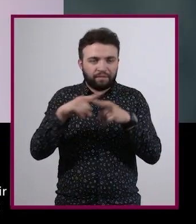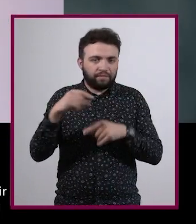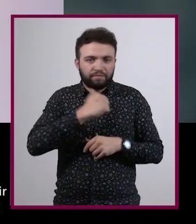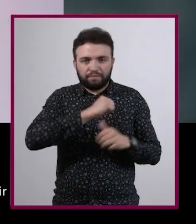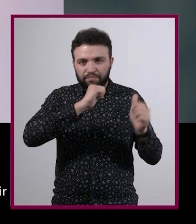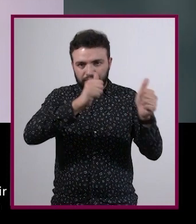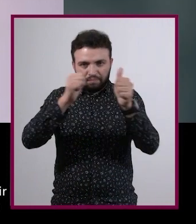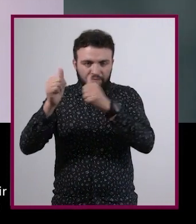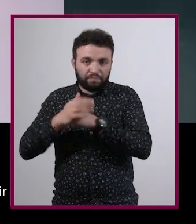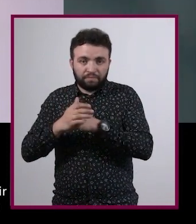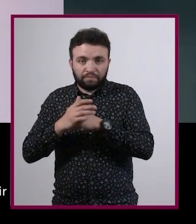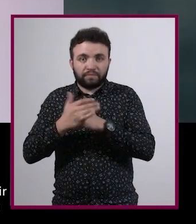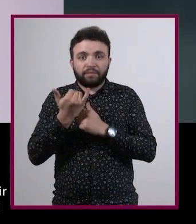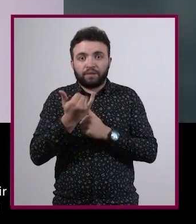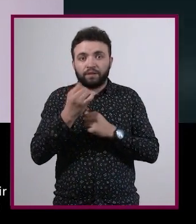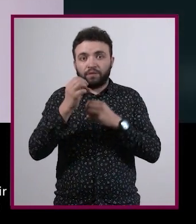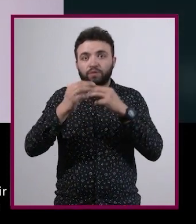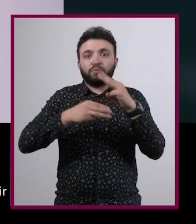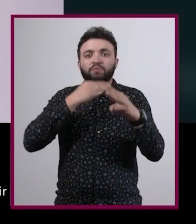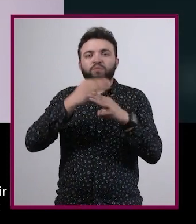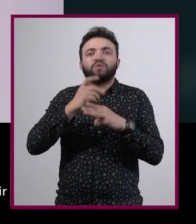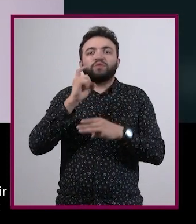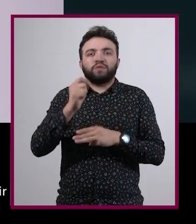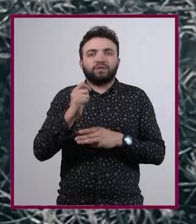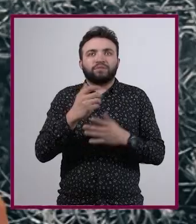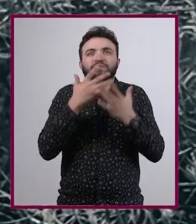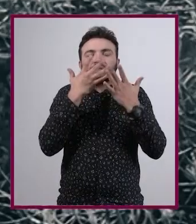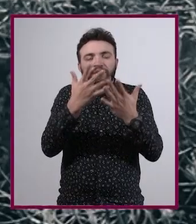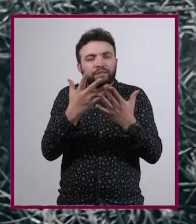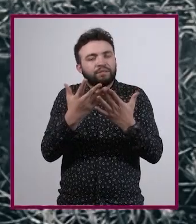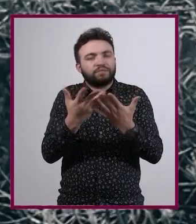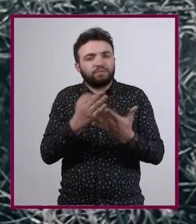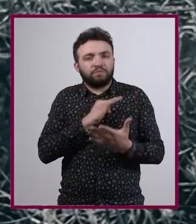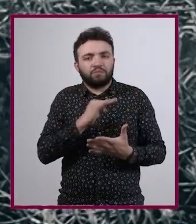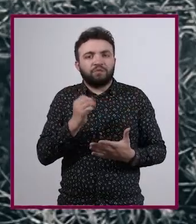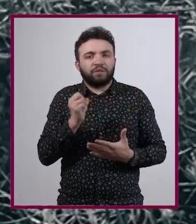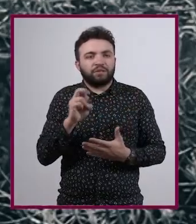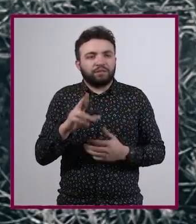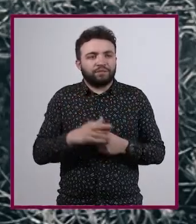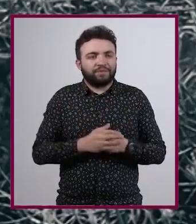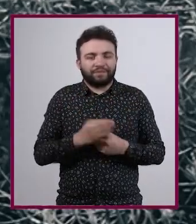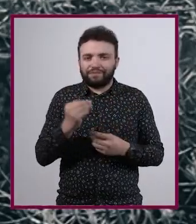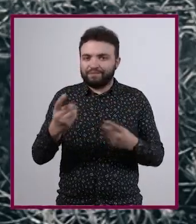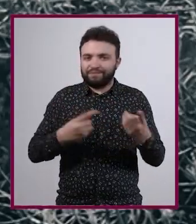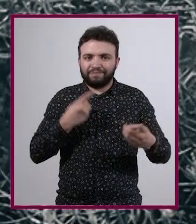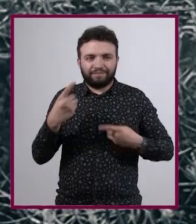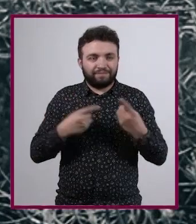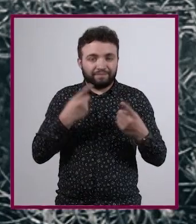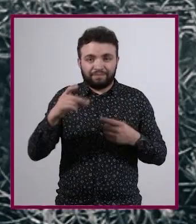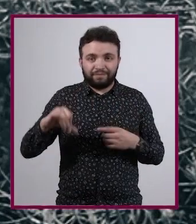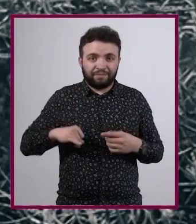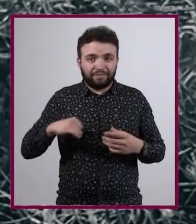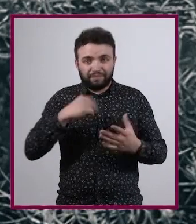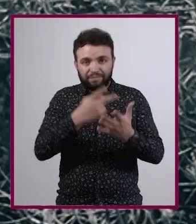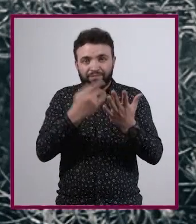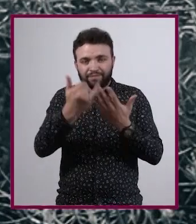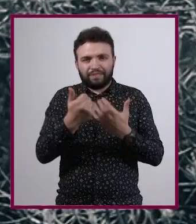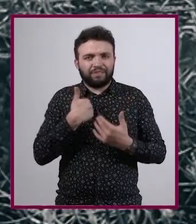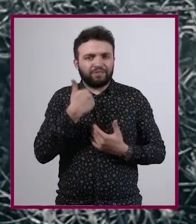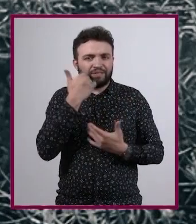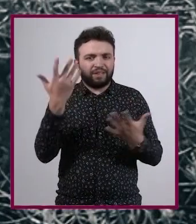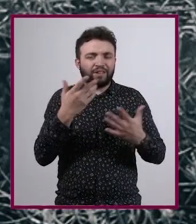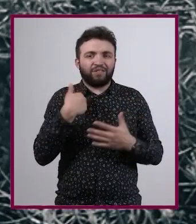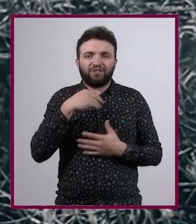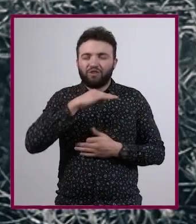y mundos donde el placer sea posible. Muchas gracias, Naomi. Qué divertidos e interesantes proyectos. Me dieron ganas de